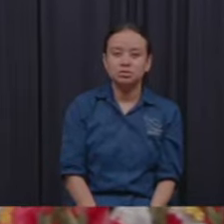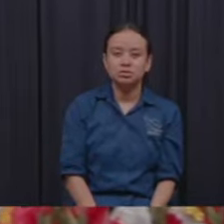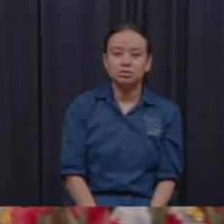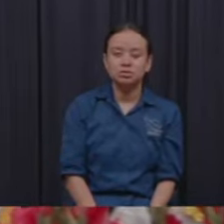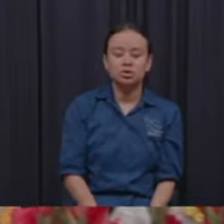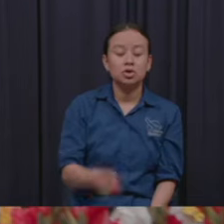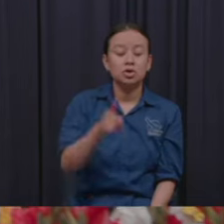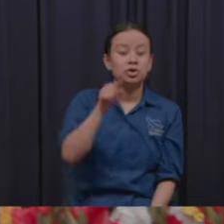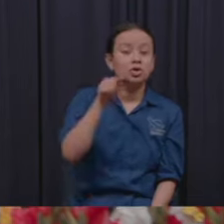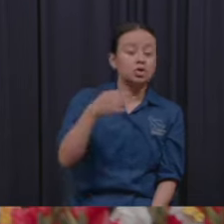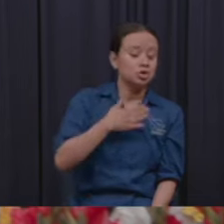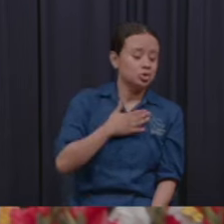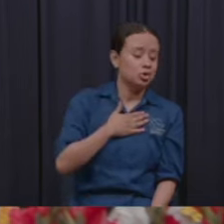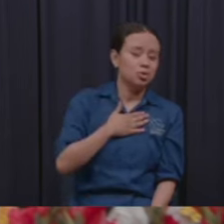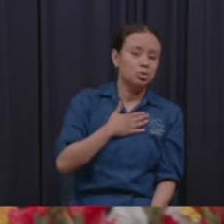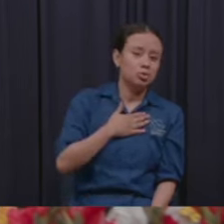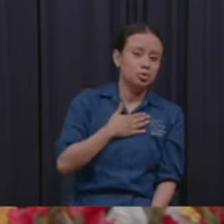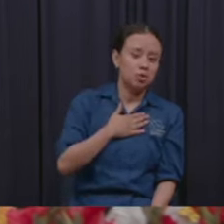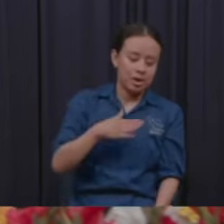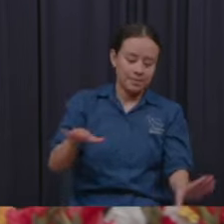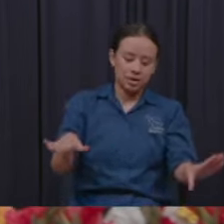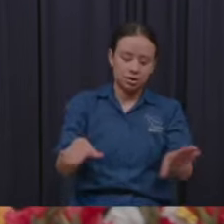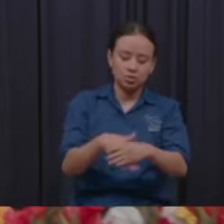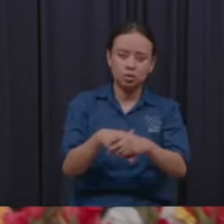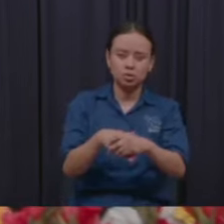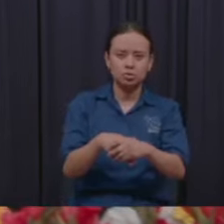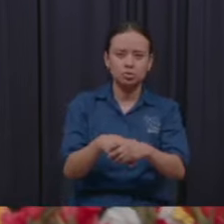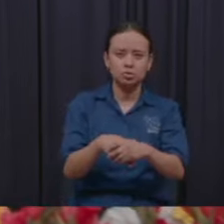Estaba recién casado y